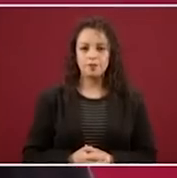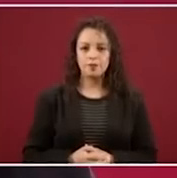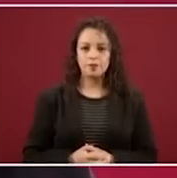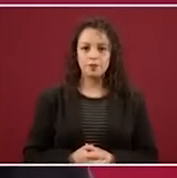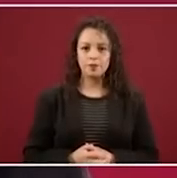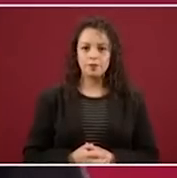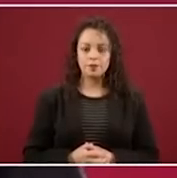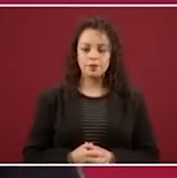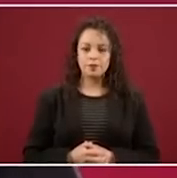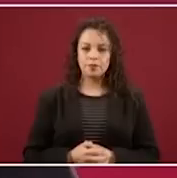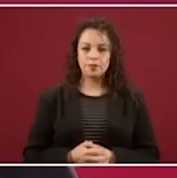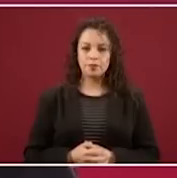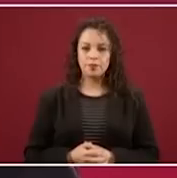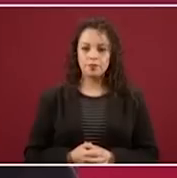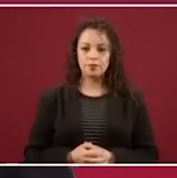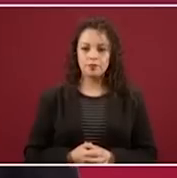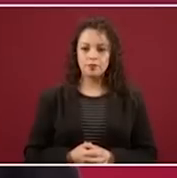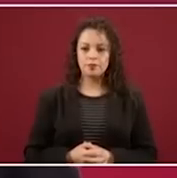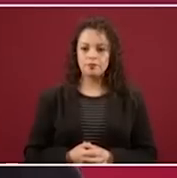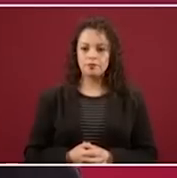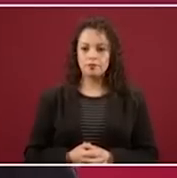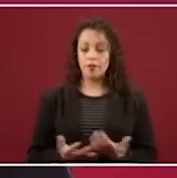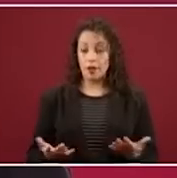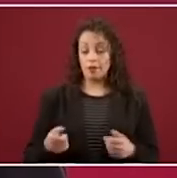Nosotros sostenemos que